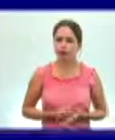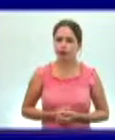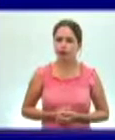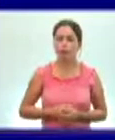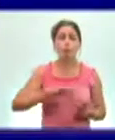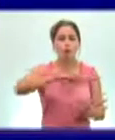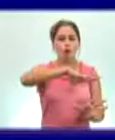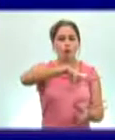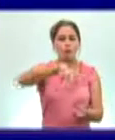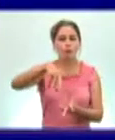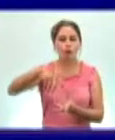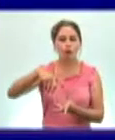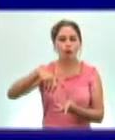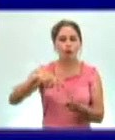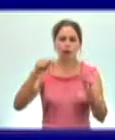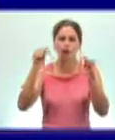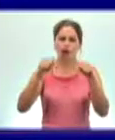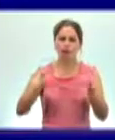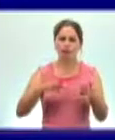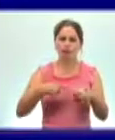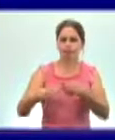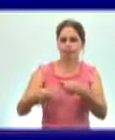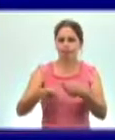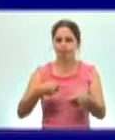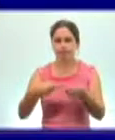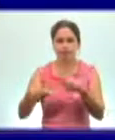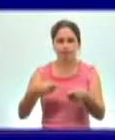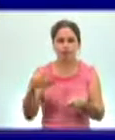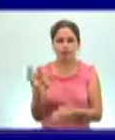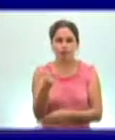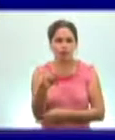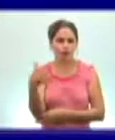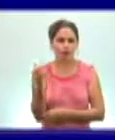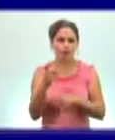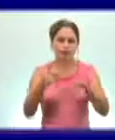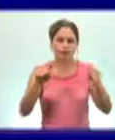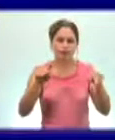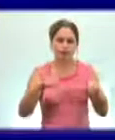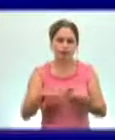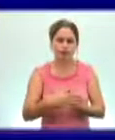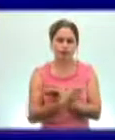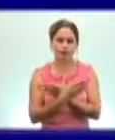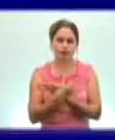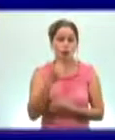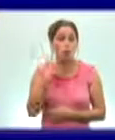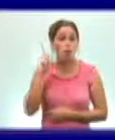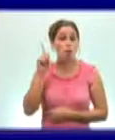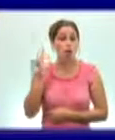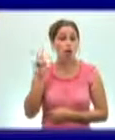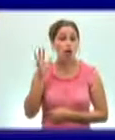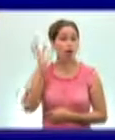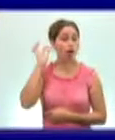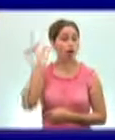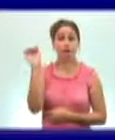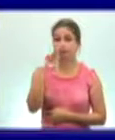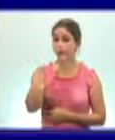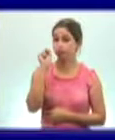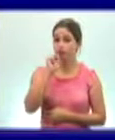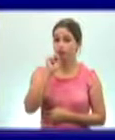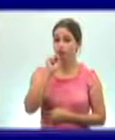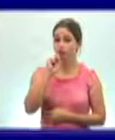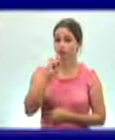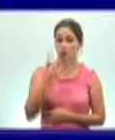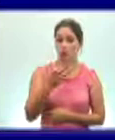una mercantilización de los símbolos nacionales. Y ahí usted encuentra a una Jennifer López sencillamente posando con la